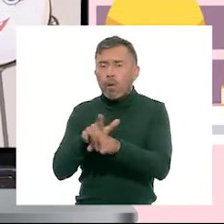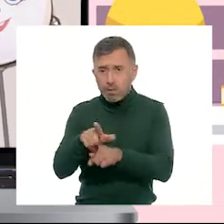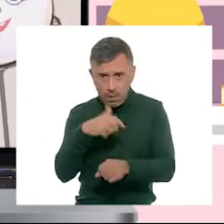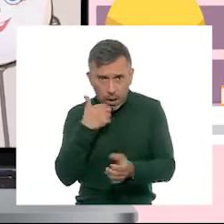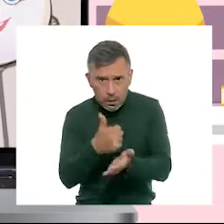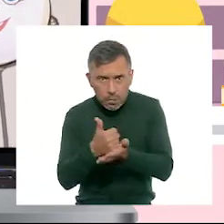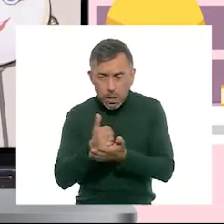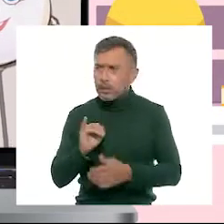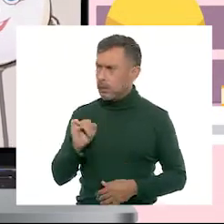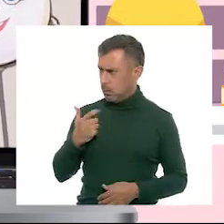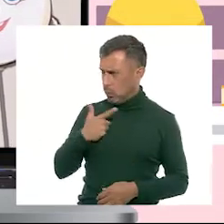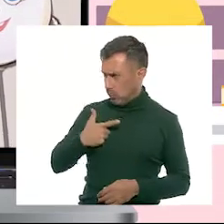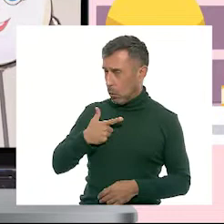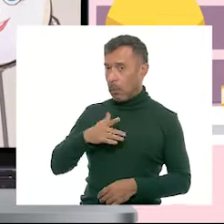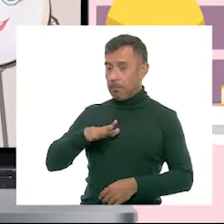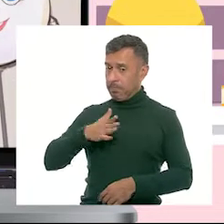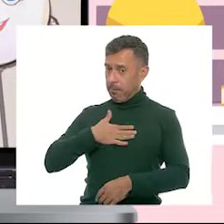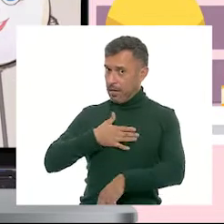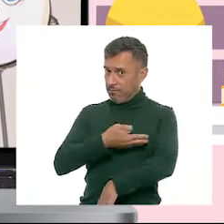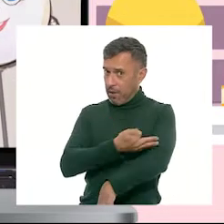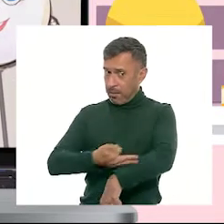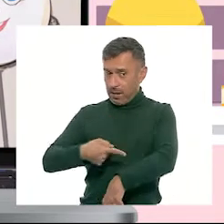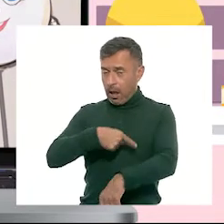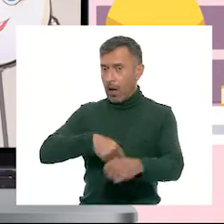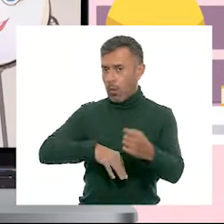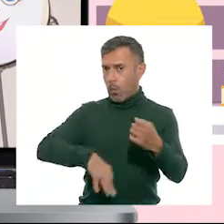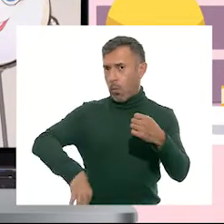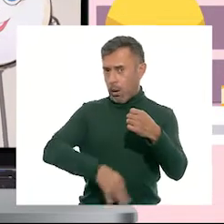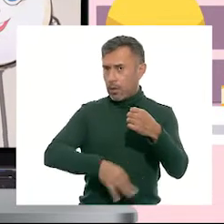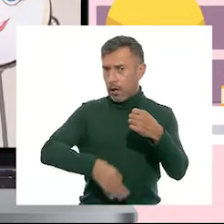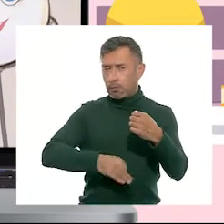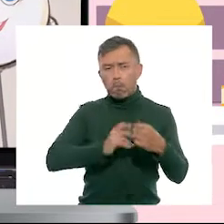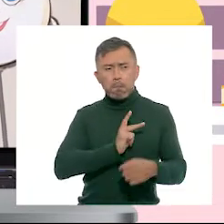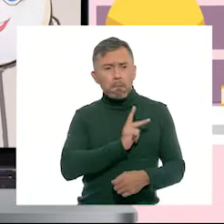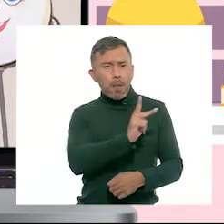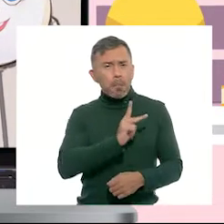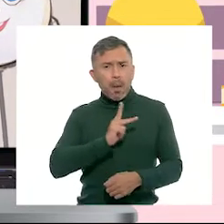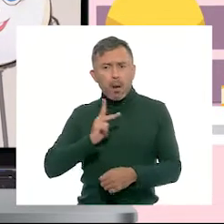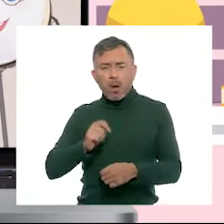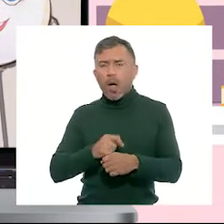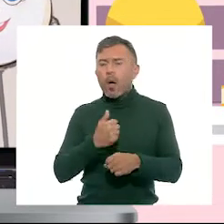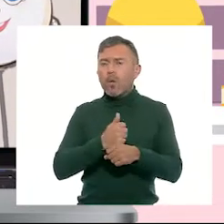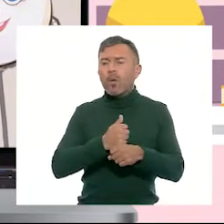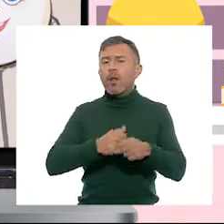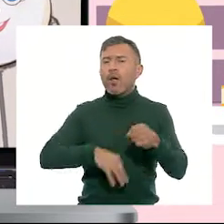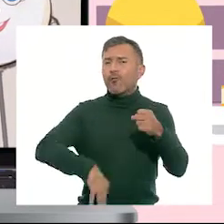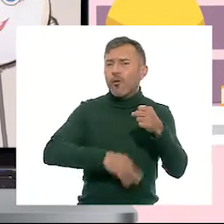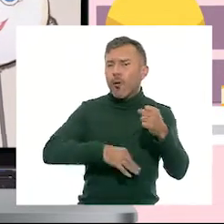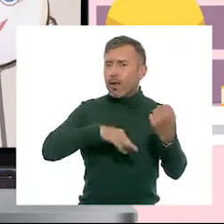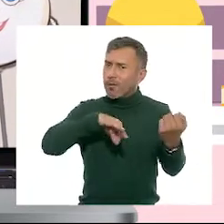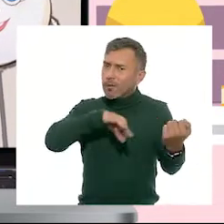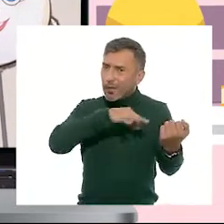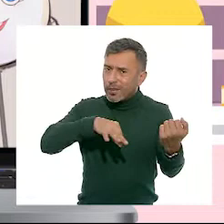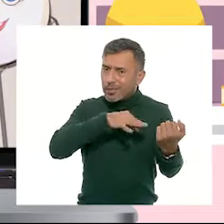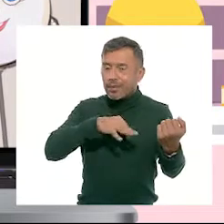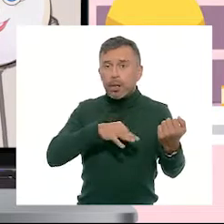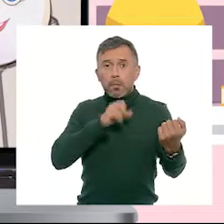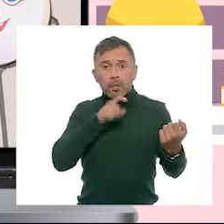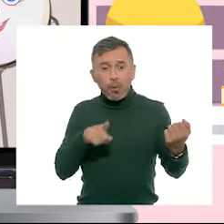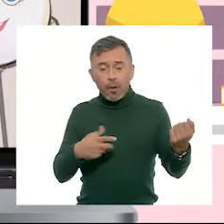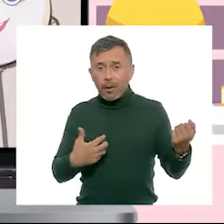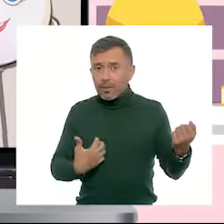familia es la de las cuerdas y todos nos parecemos mucho, desde la abuela viola, el sobrino violín, incluso la guitarra y el